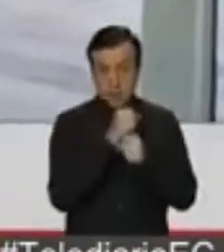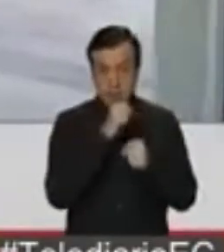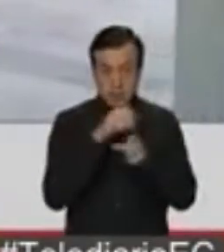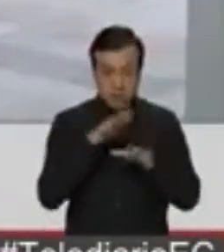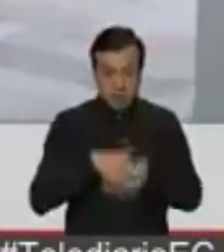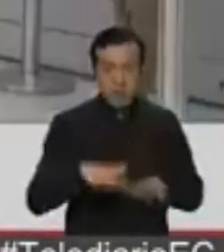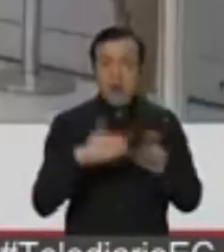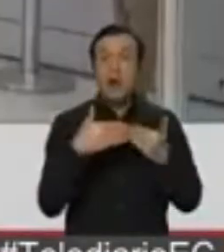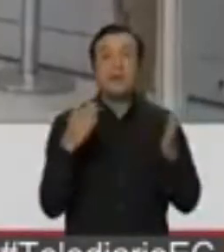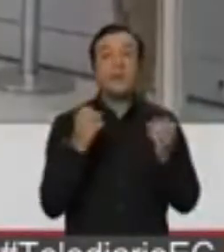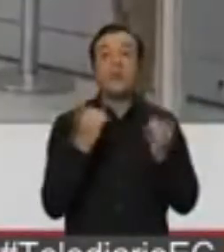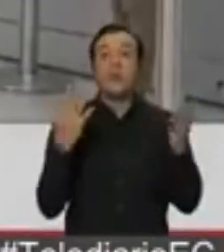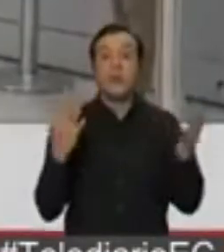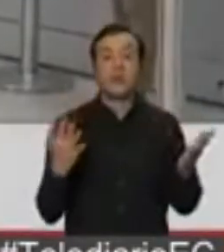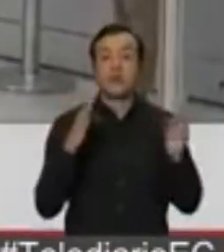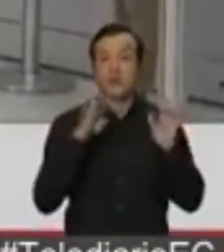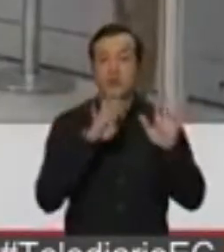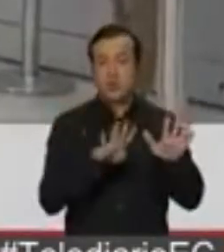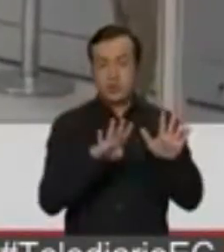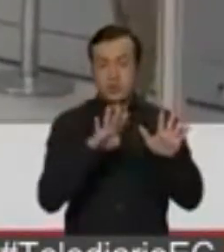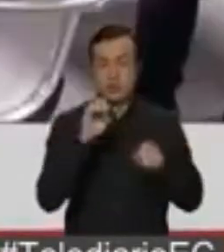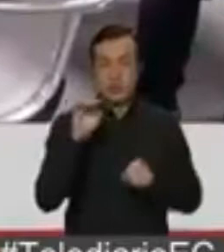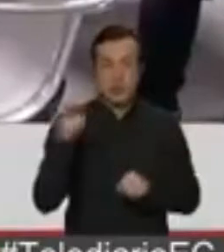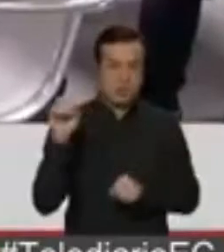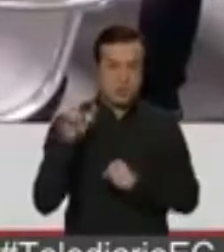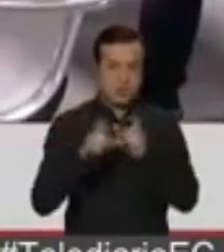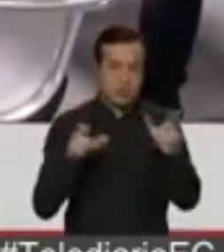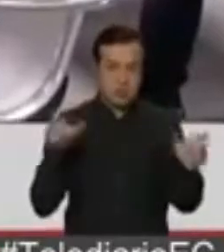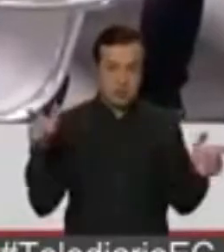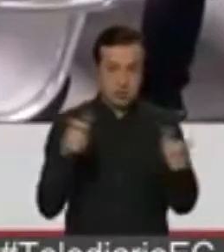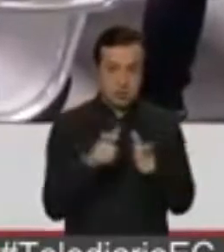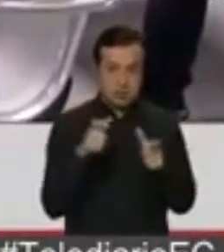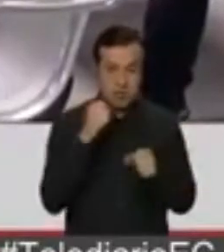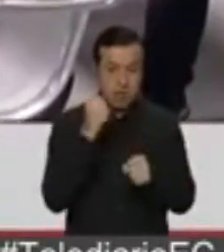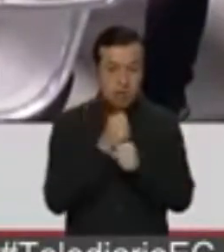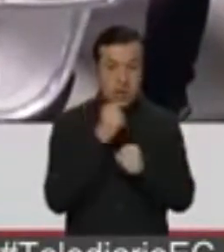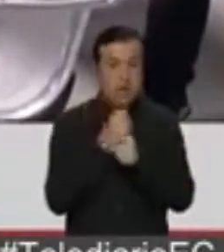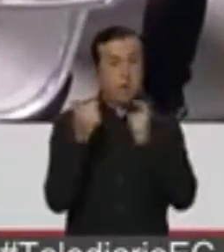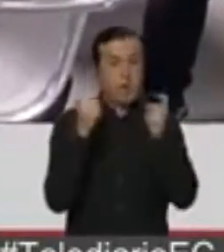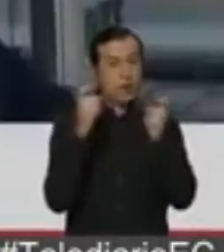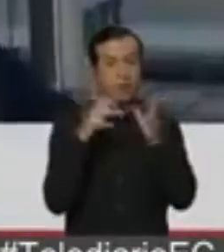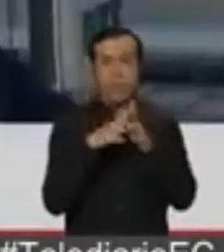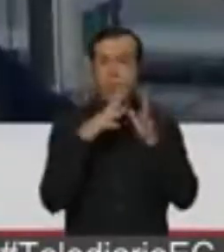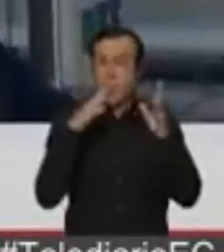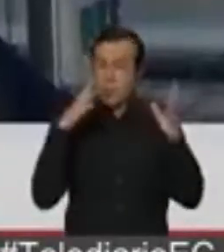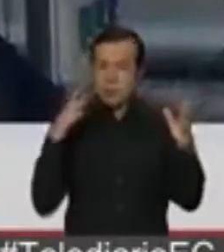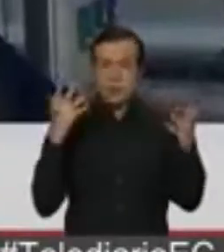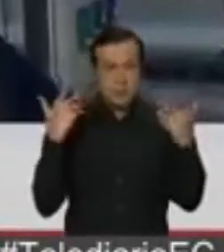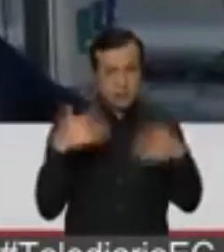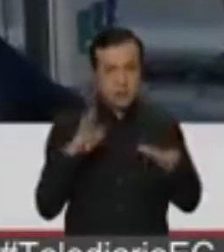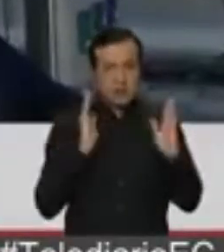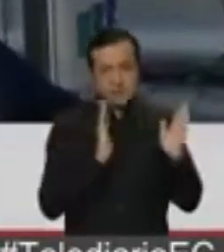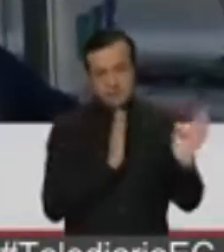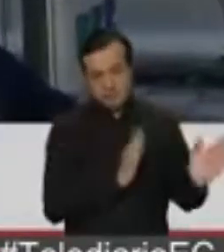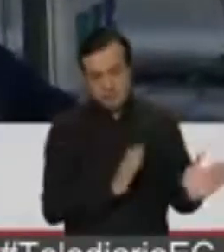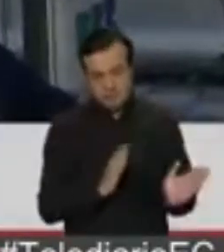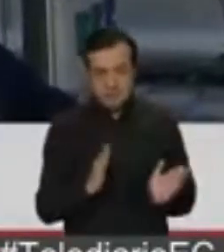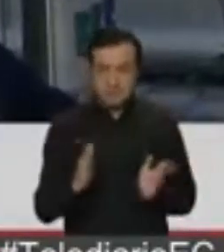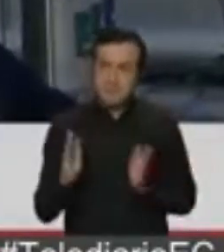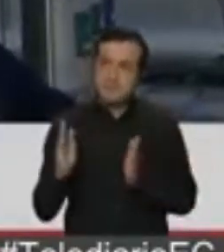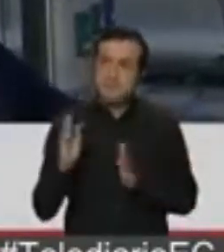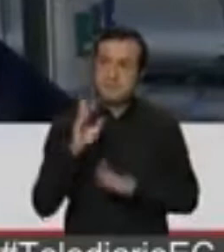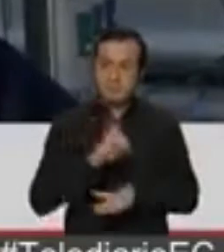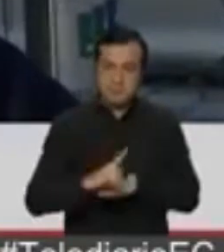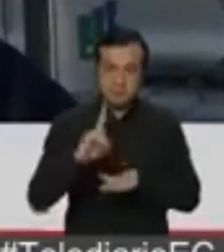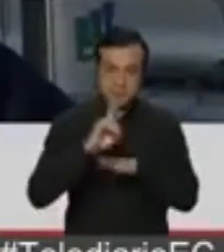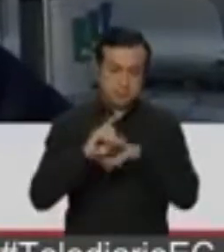están habilitados un máximo de 900 servidores, todo bajo un control exhaustivo. Nos hemos organizado con los directores